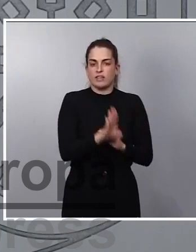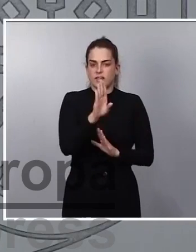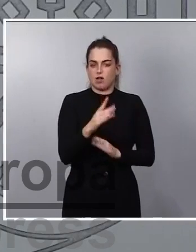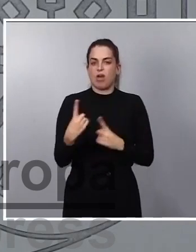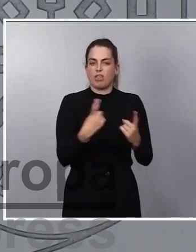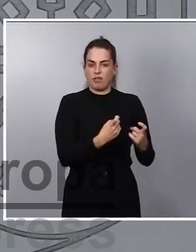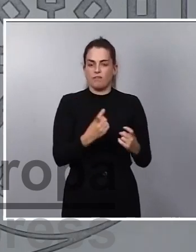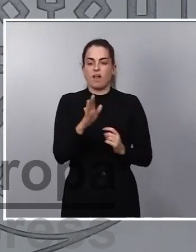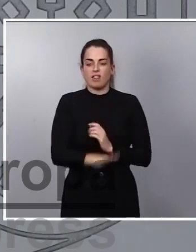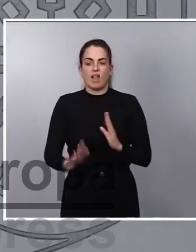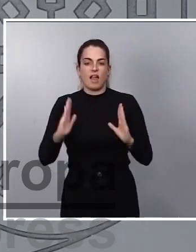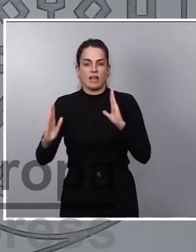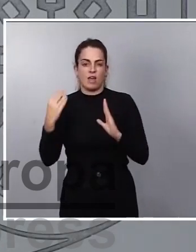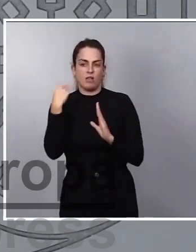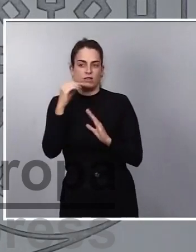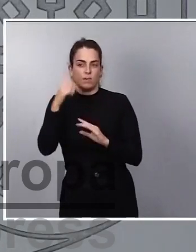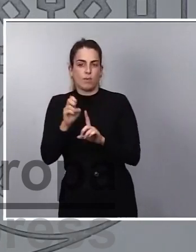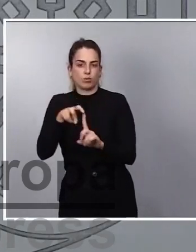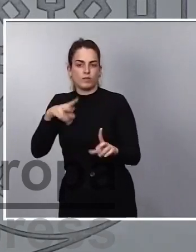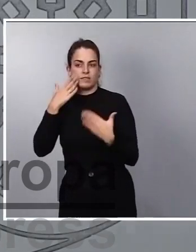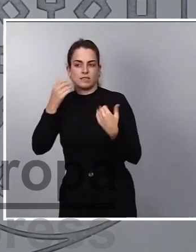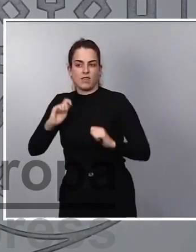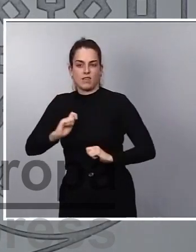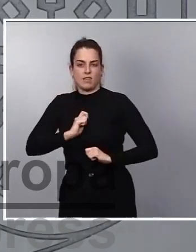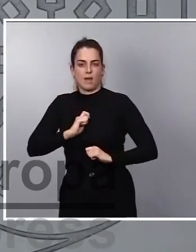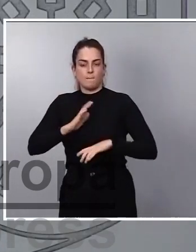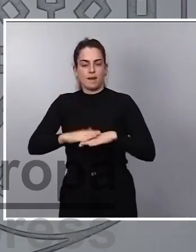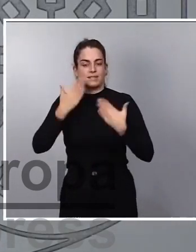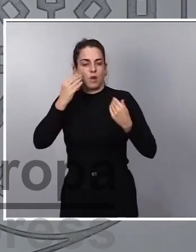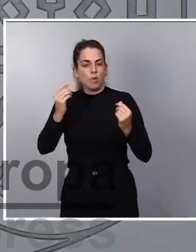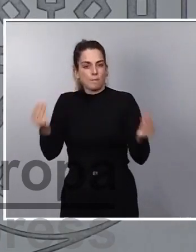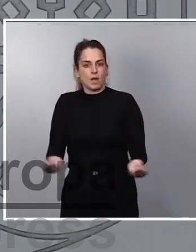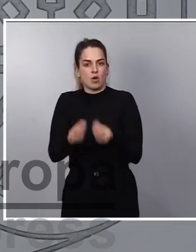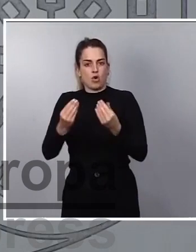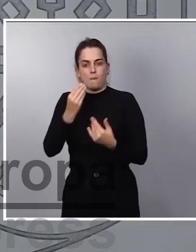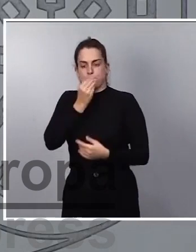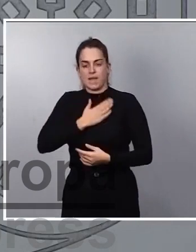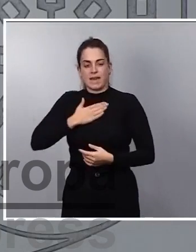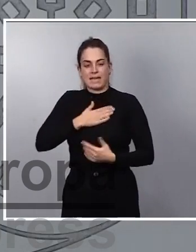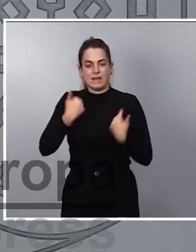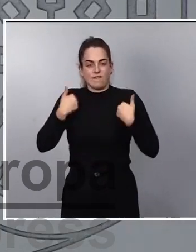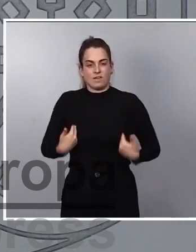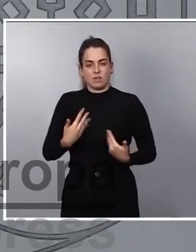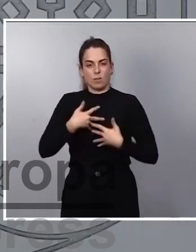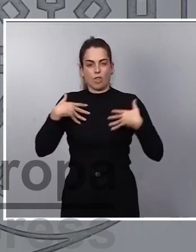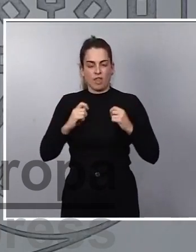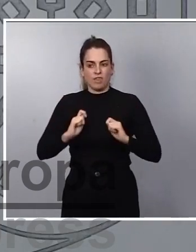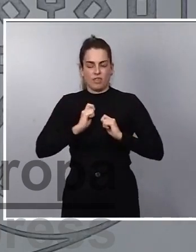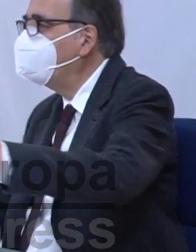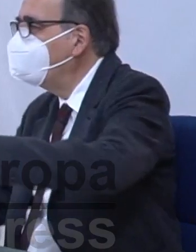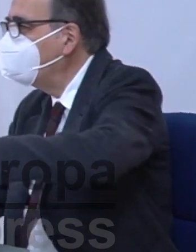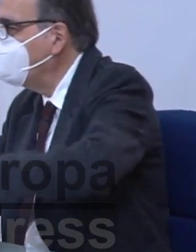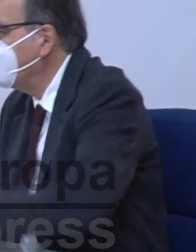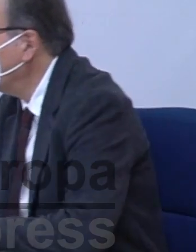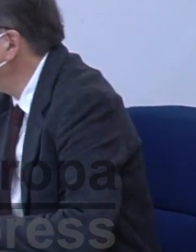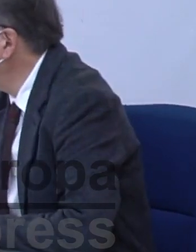también desde el punto de vista sanitario, para mejorar la salud, nuestro bienestar físico y emocional, y también para garantizar la equidad.